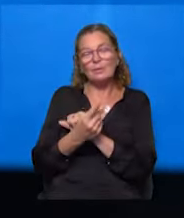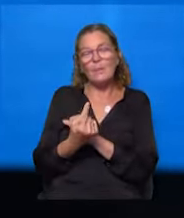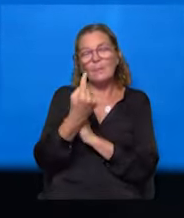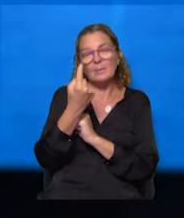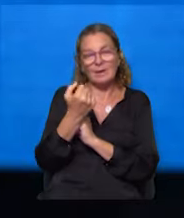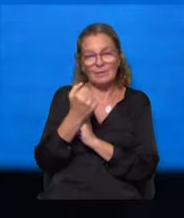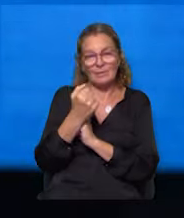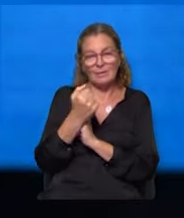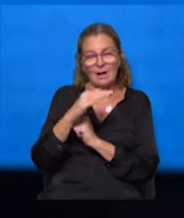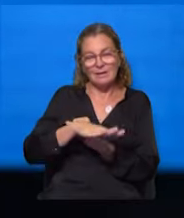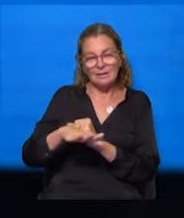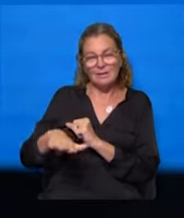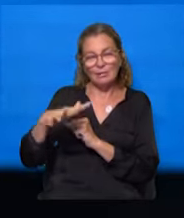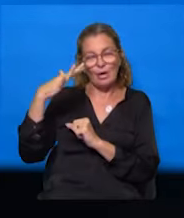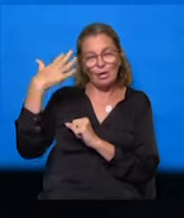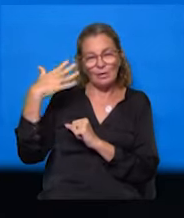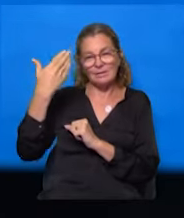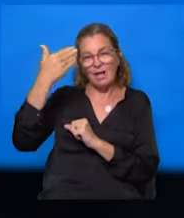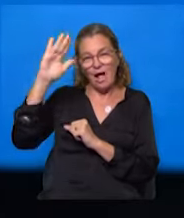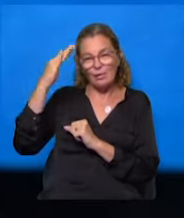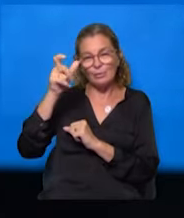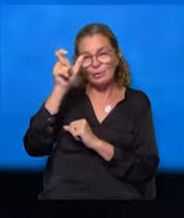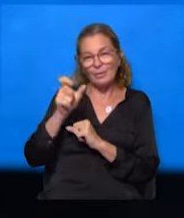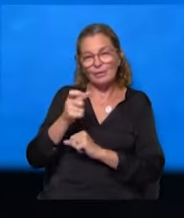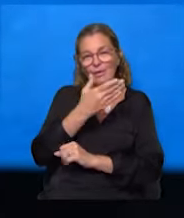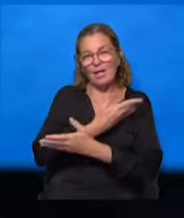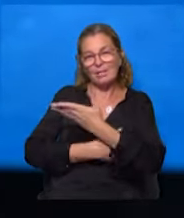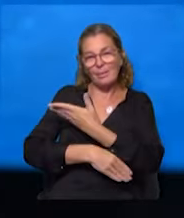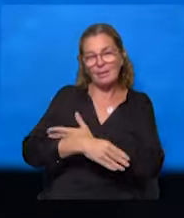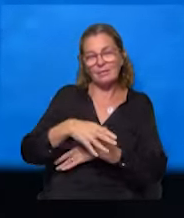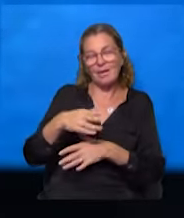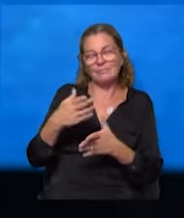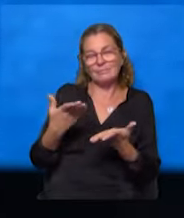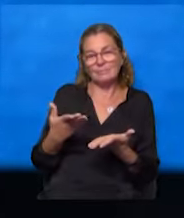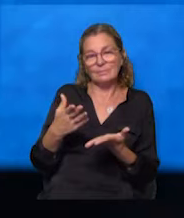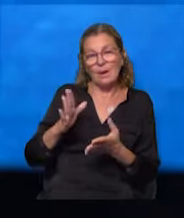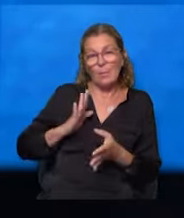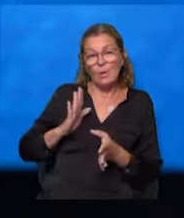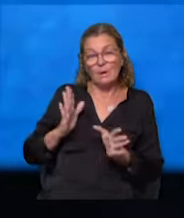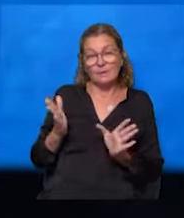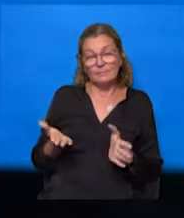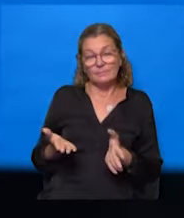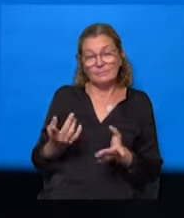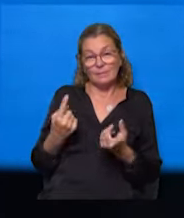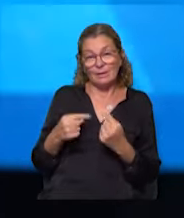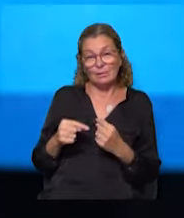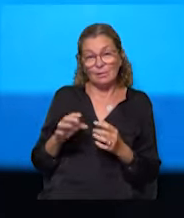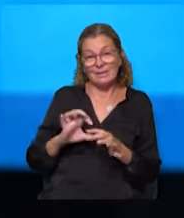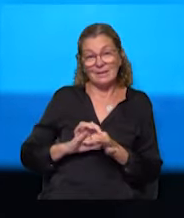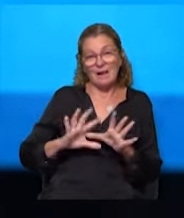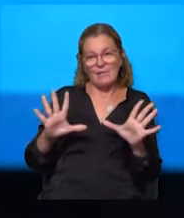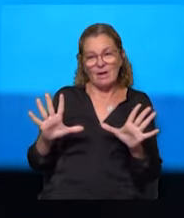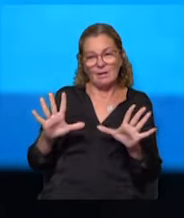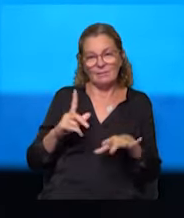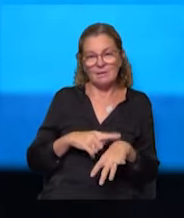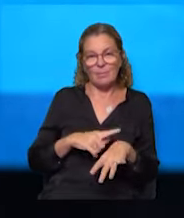cordialmente a niños niñas adultos mayores personas en situación de discapacidad son las mujeres Entonces liberar